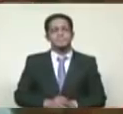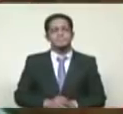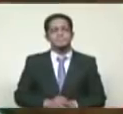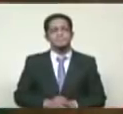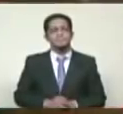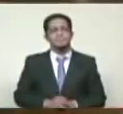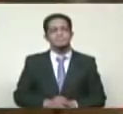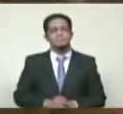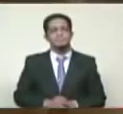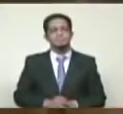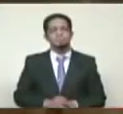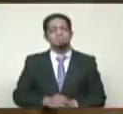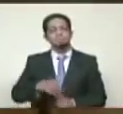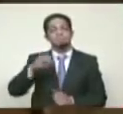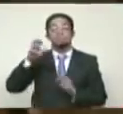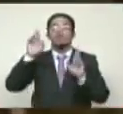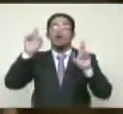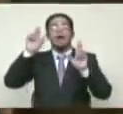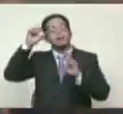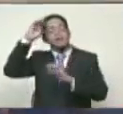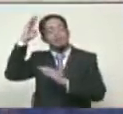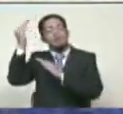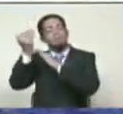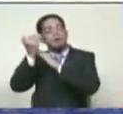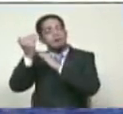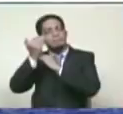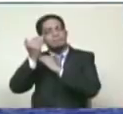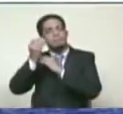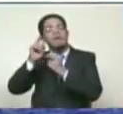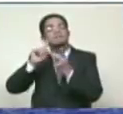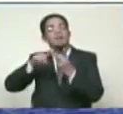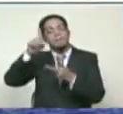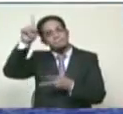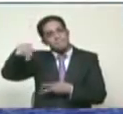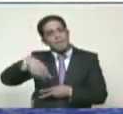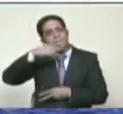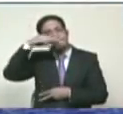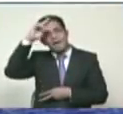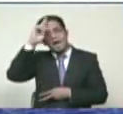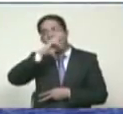Que Dios nos proteja, que nuestros ancestros nos bendigan,